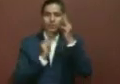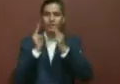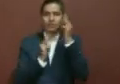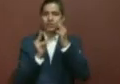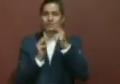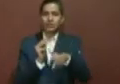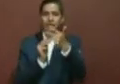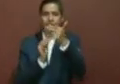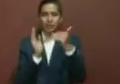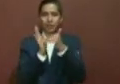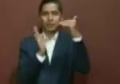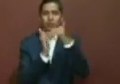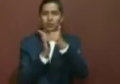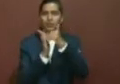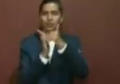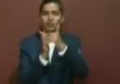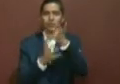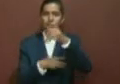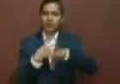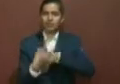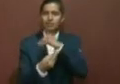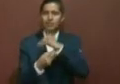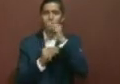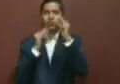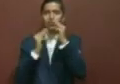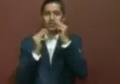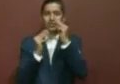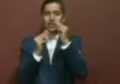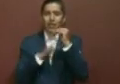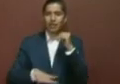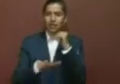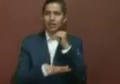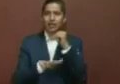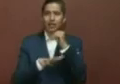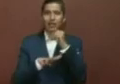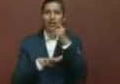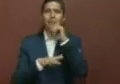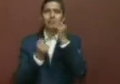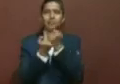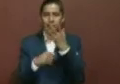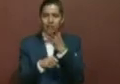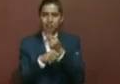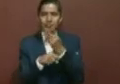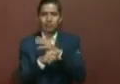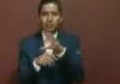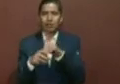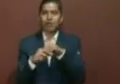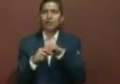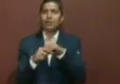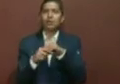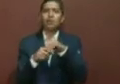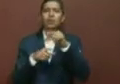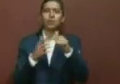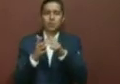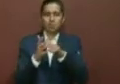13 millones de pesos para el guión museográfico y adquisición de piezas.